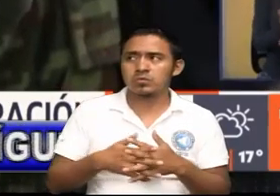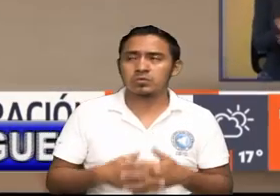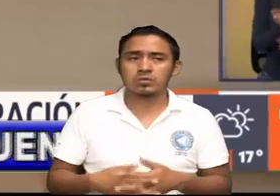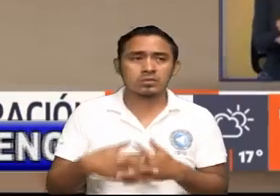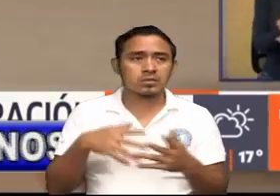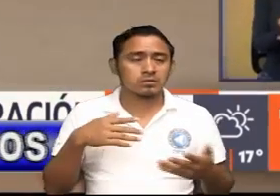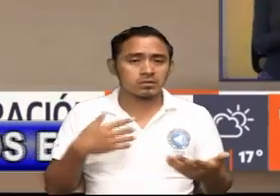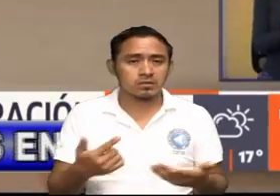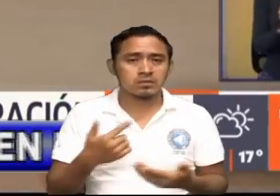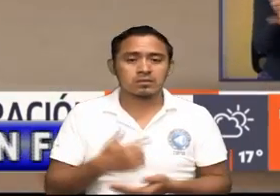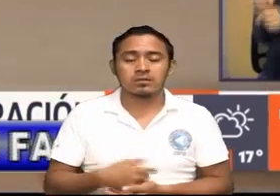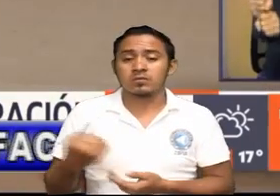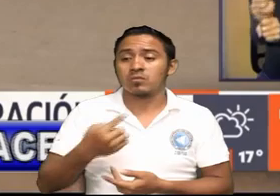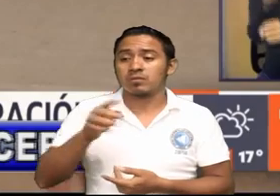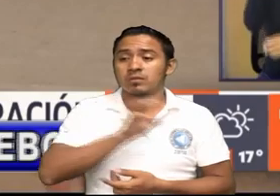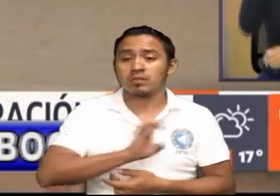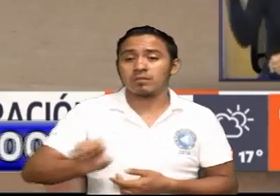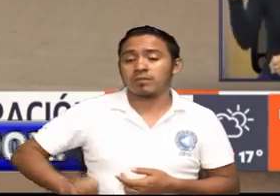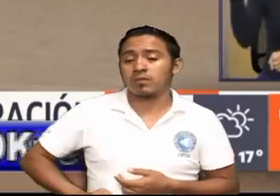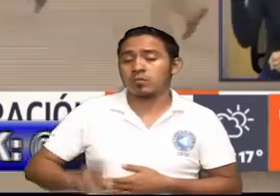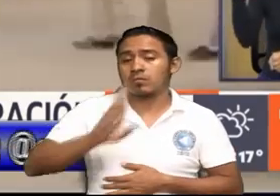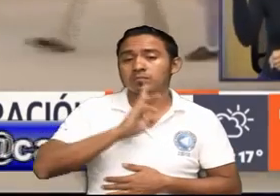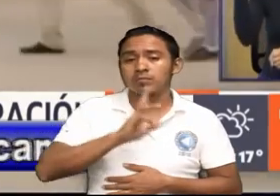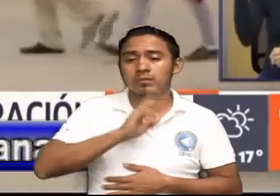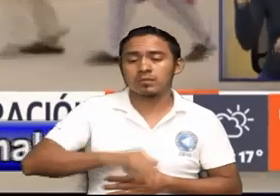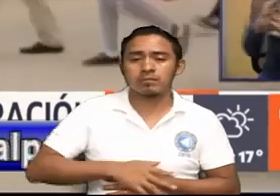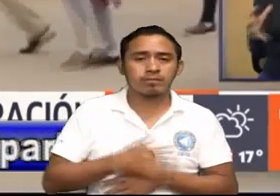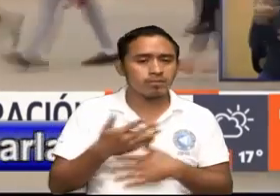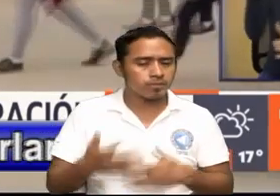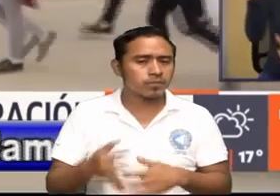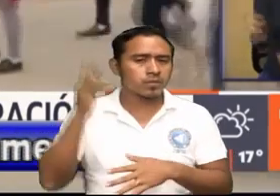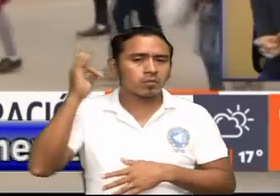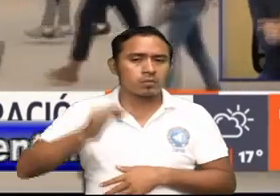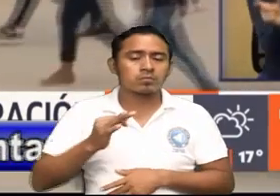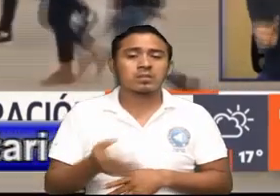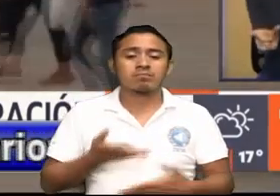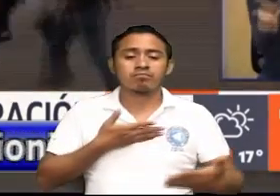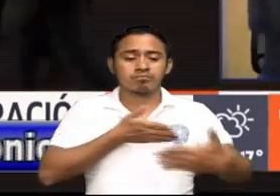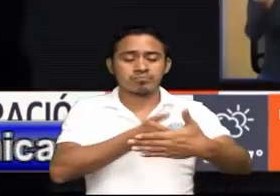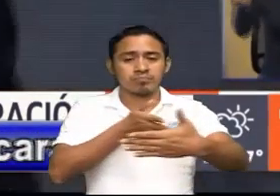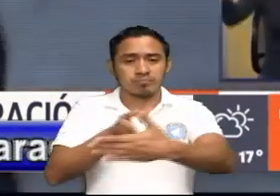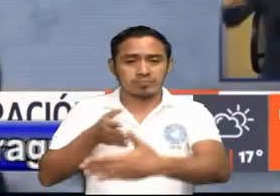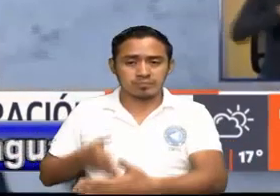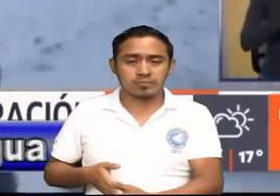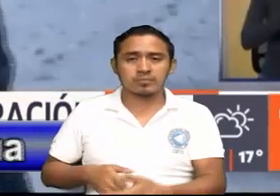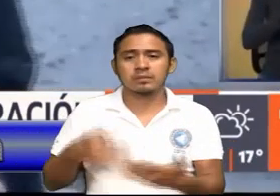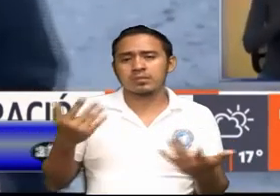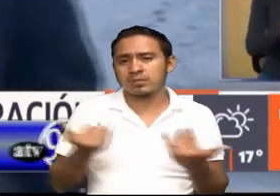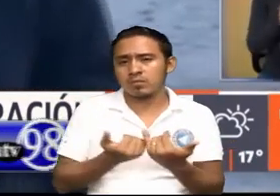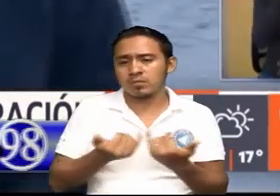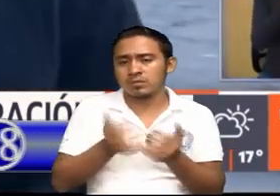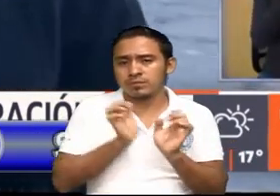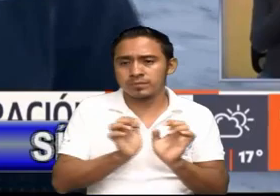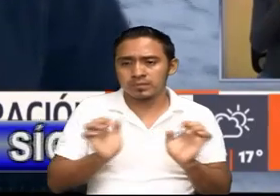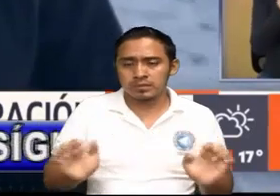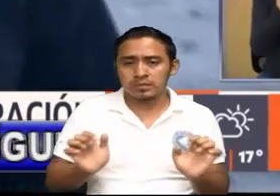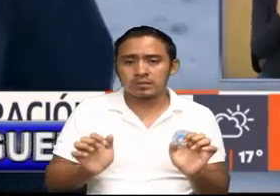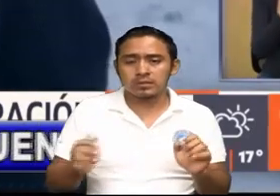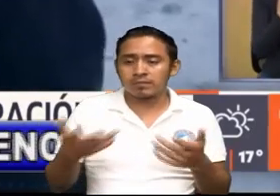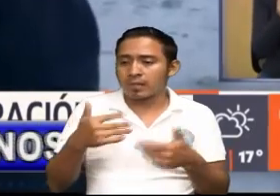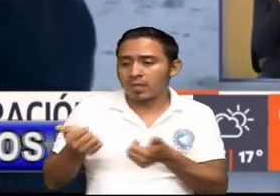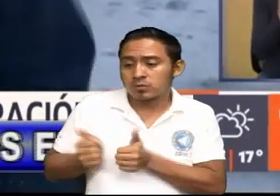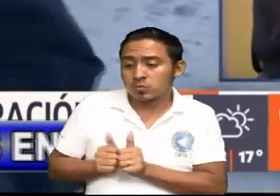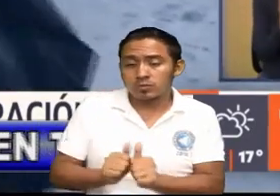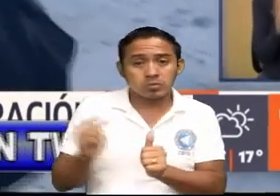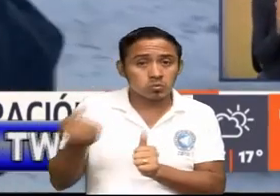migrantes de nacionalidad salvadoreña y hondureña y aseguró que hay restricciones como los niños menores no